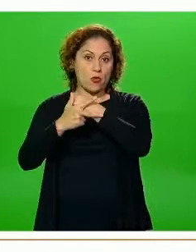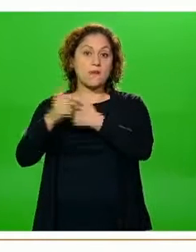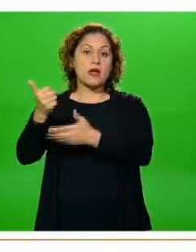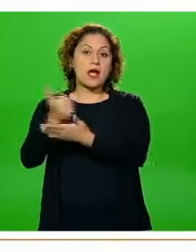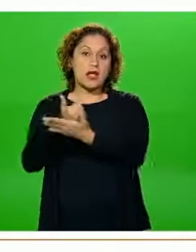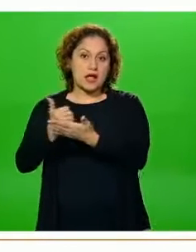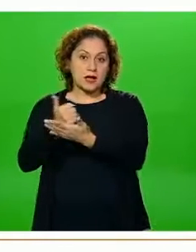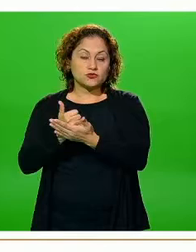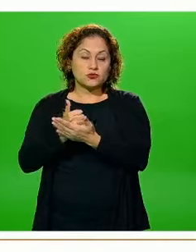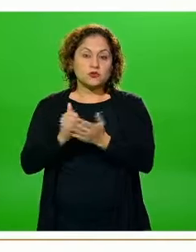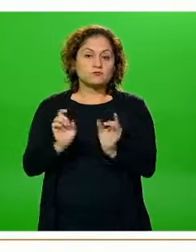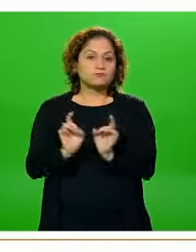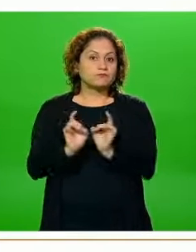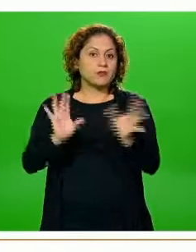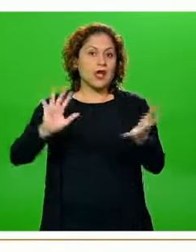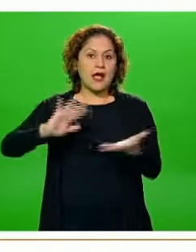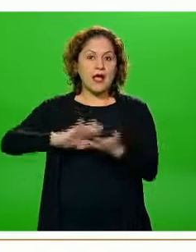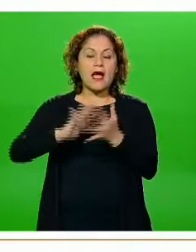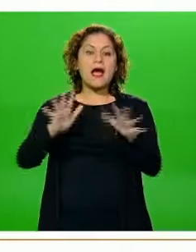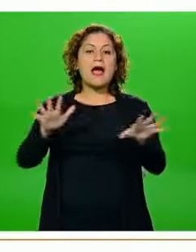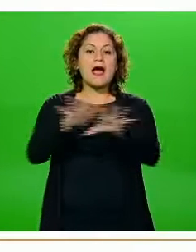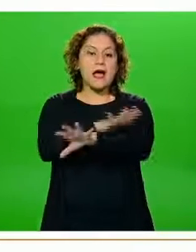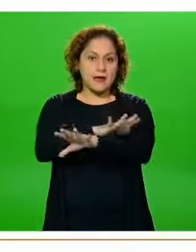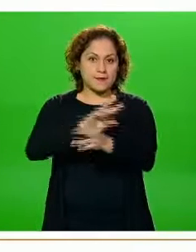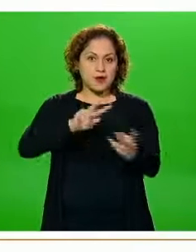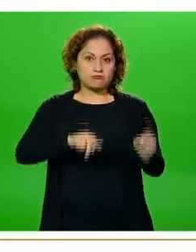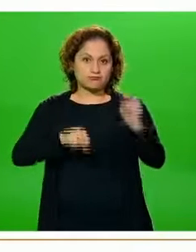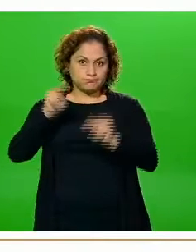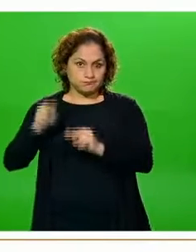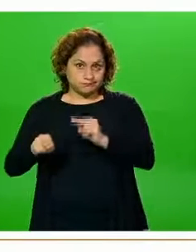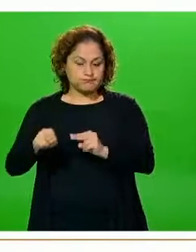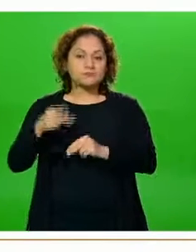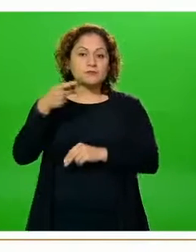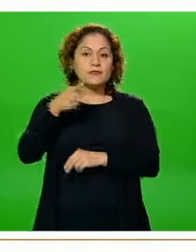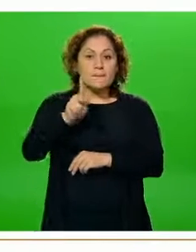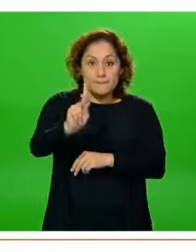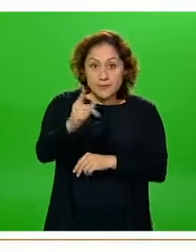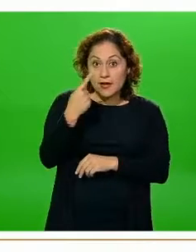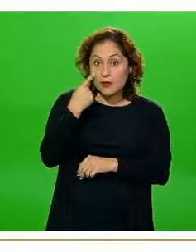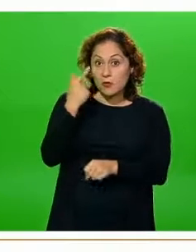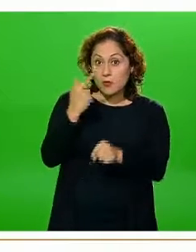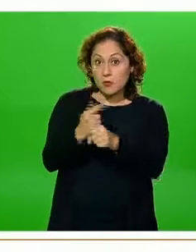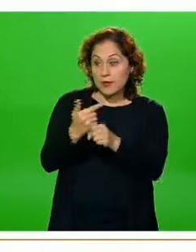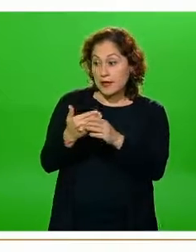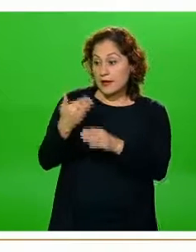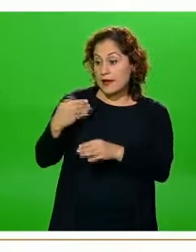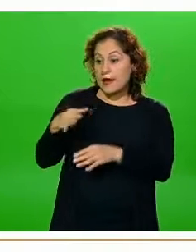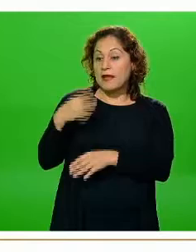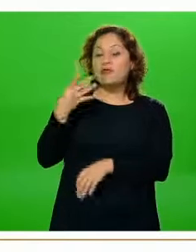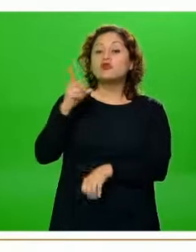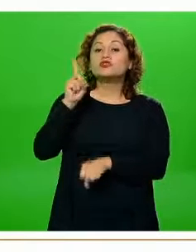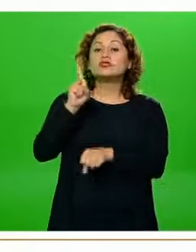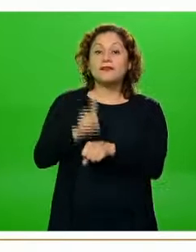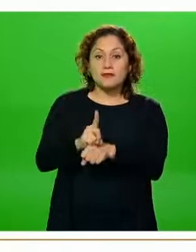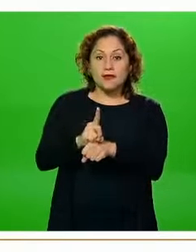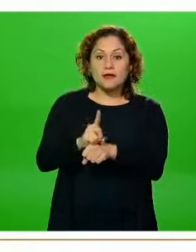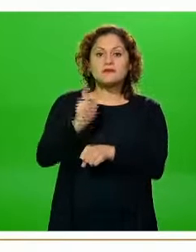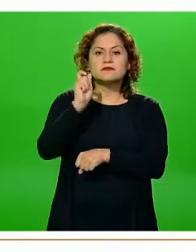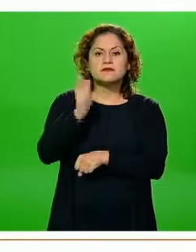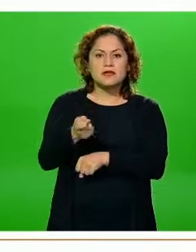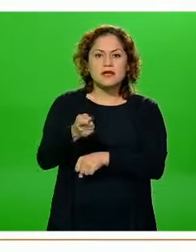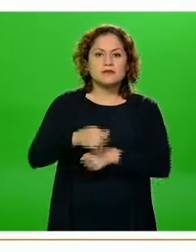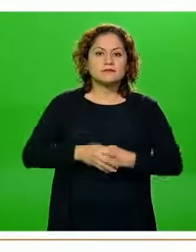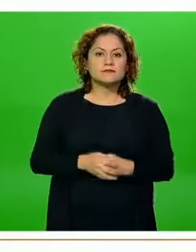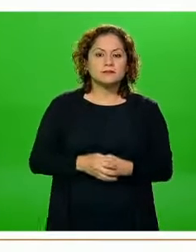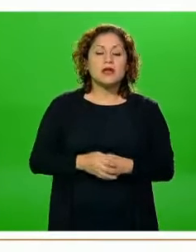repente han cambiado de posición entre primero y segundo. Sin embargo, si analizamos los últimos 14 días, vemos cómo se encuentra en